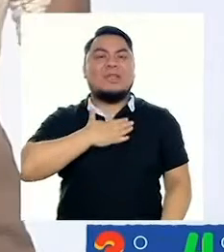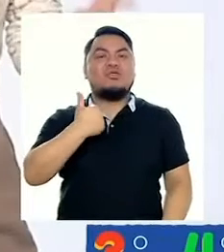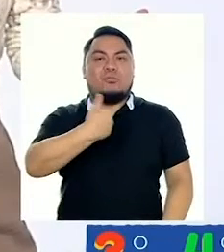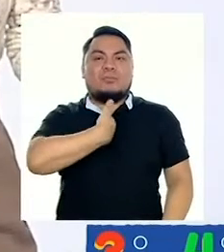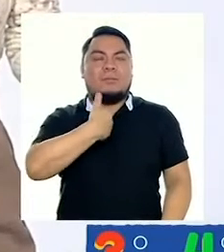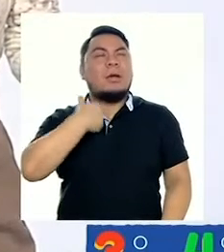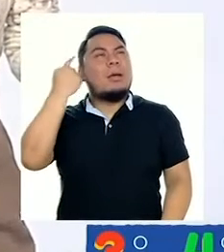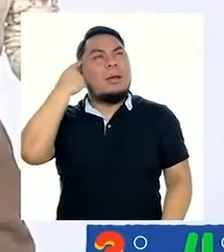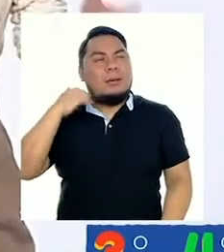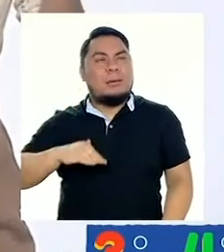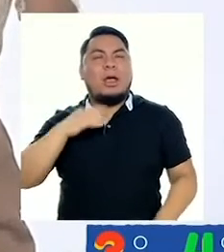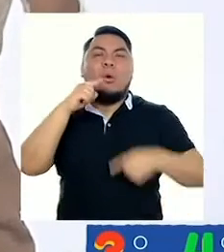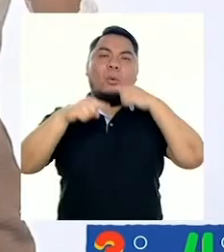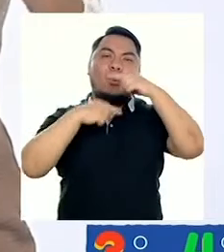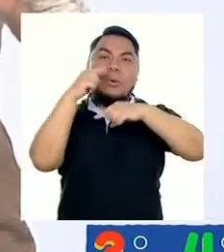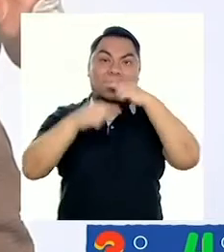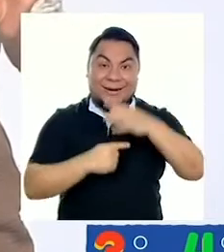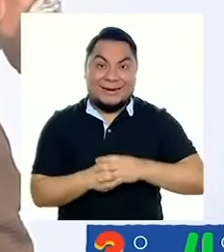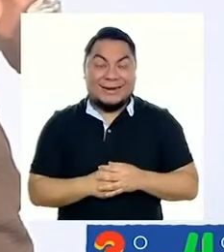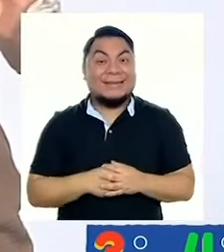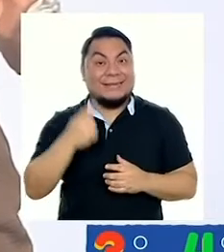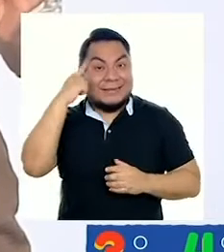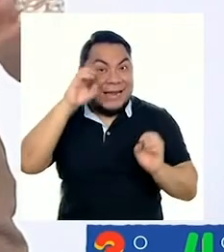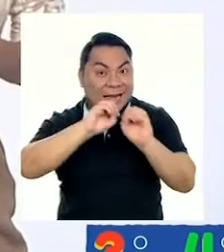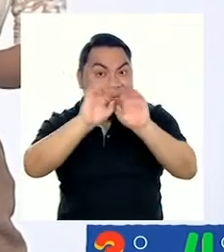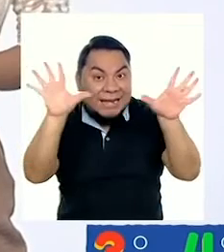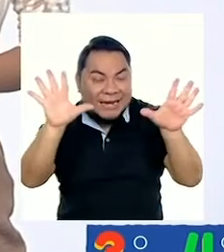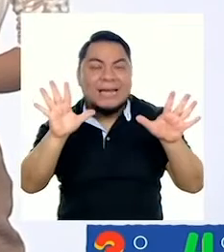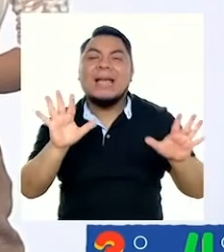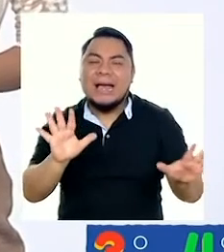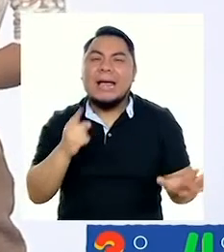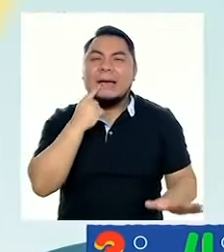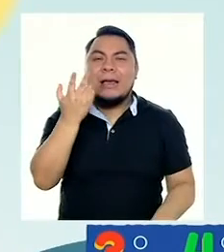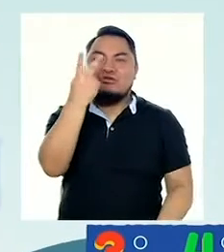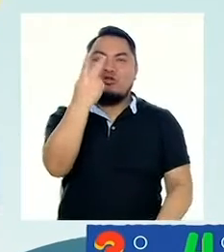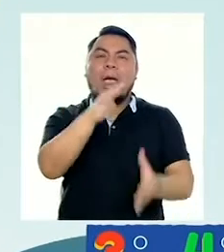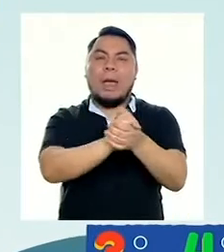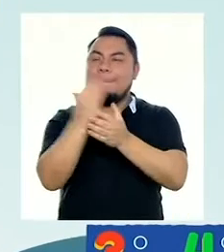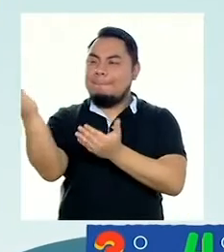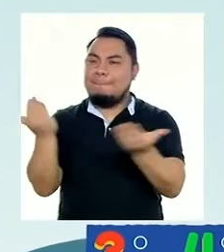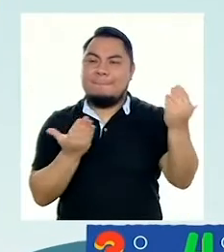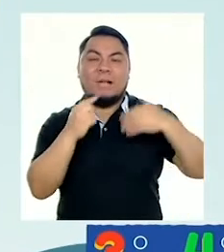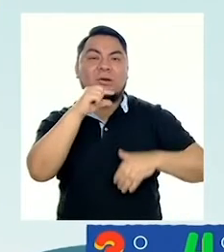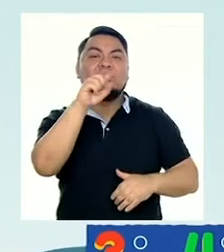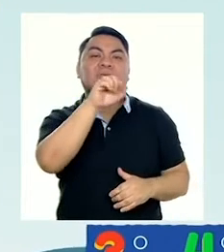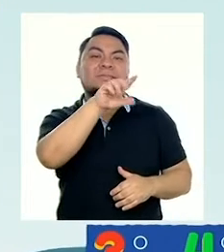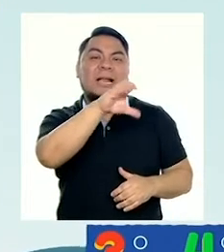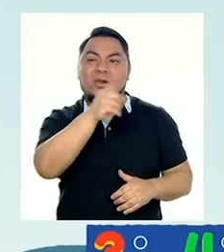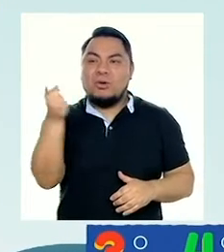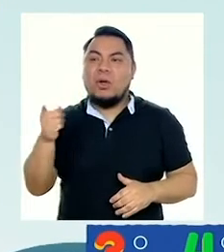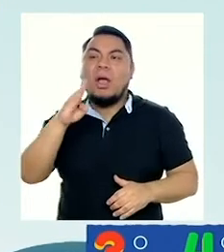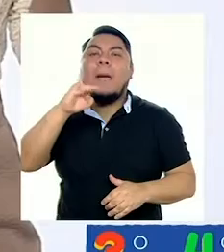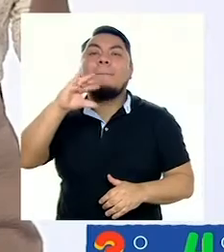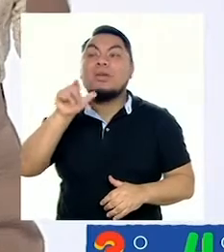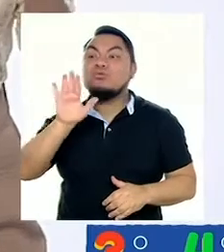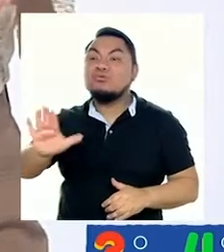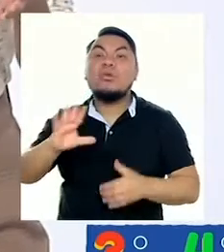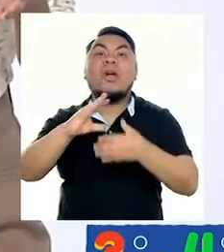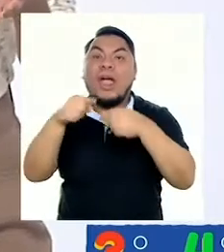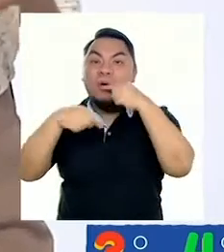mismos. ¿Quedó claro? ¿Qué les parece si invitamos a nuestros dos amigos Gonzalo y Bianca para que elaboren